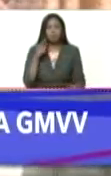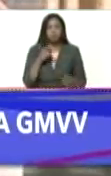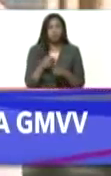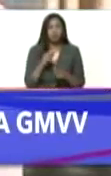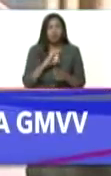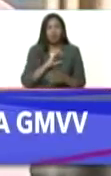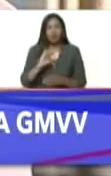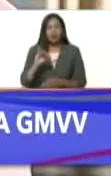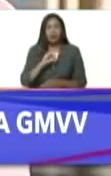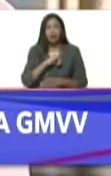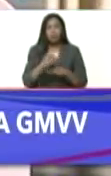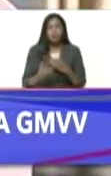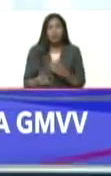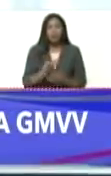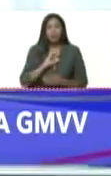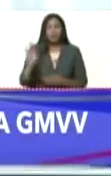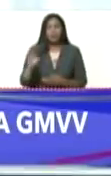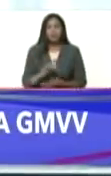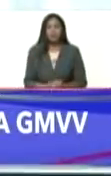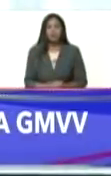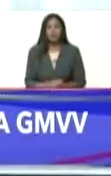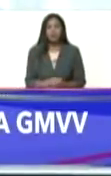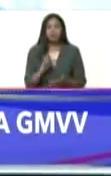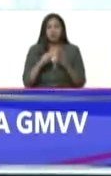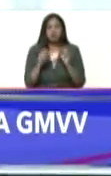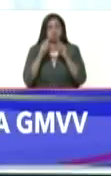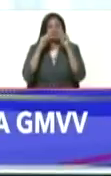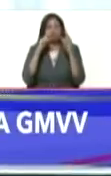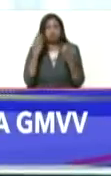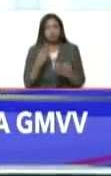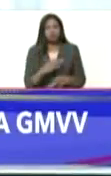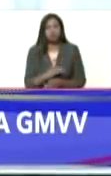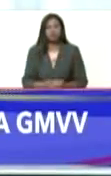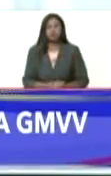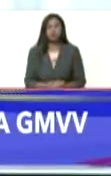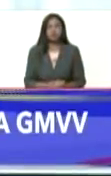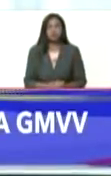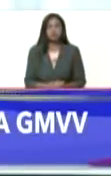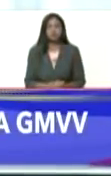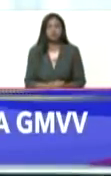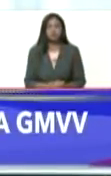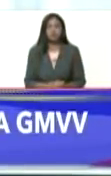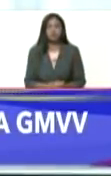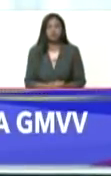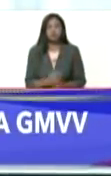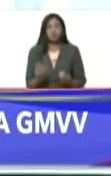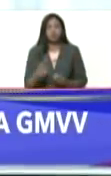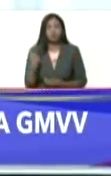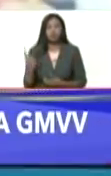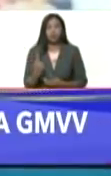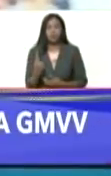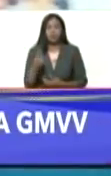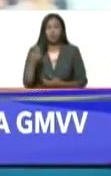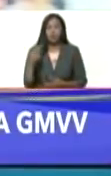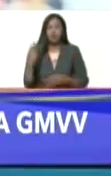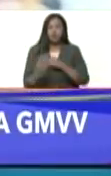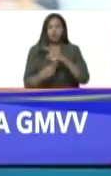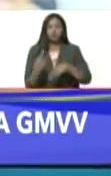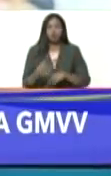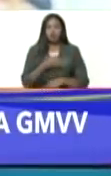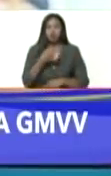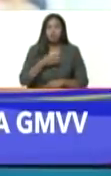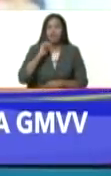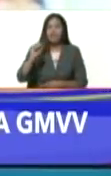la patria. Bueno, son cifras impresionantes, que solamente una revolución